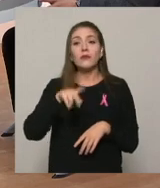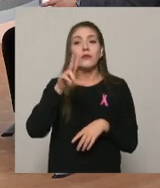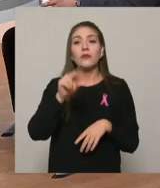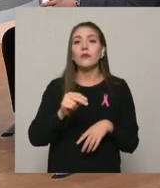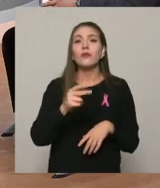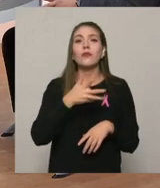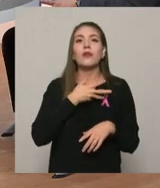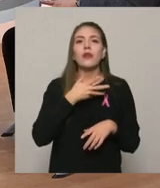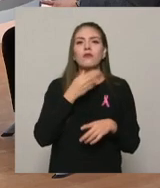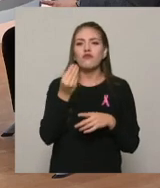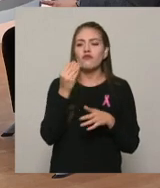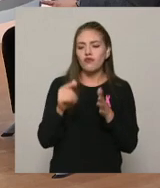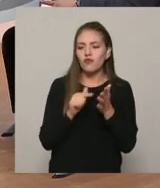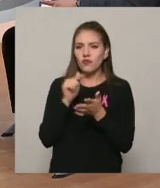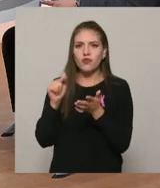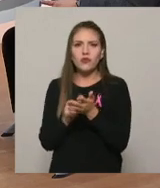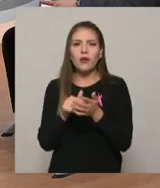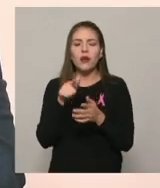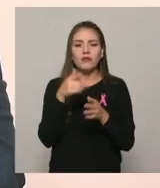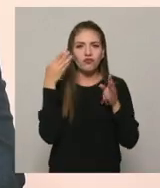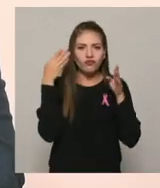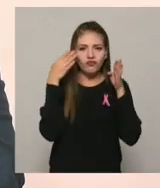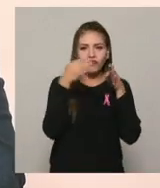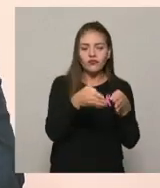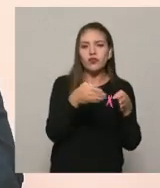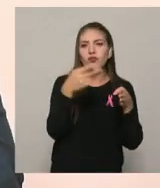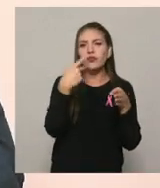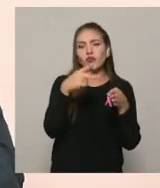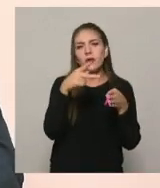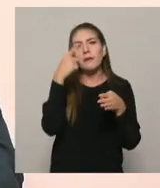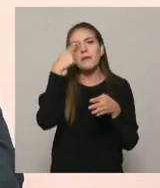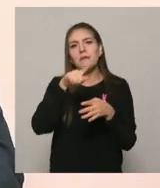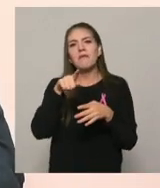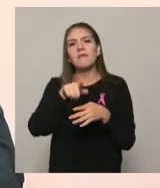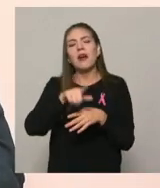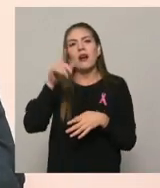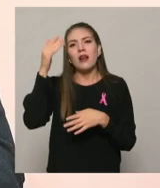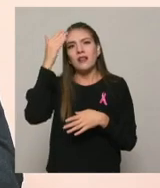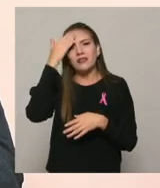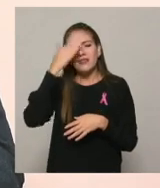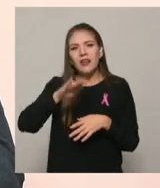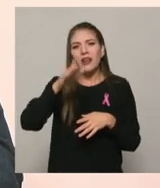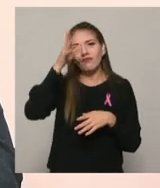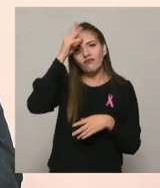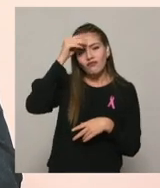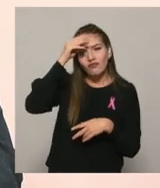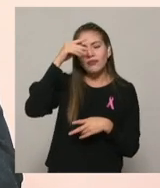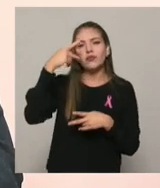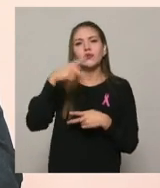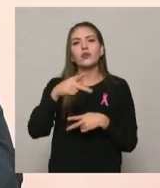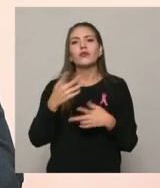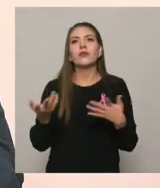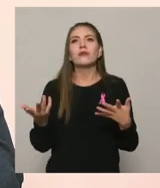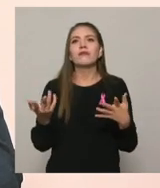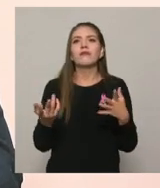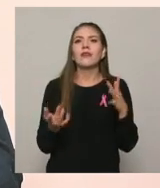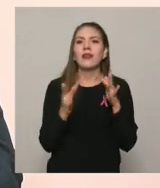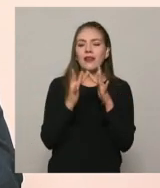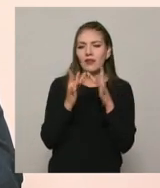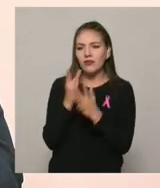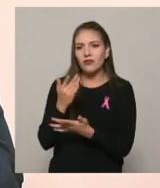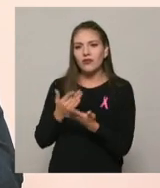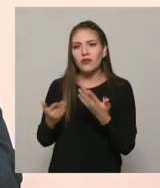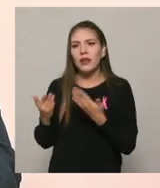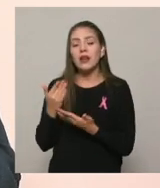tantos espacios dedicados a asuntos que tienen que ver con el conocimiento. Las nuevas redes sociales, los nuevos